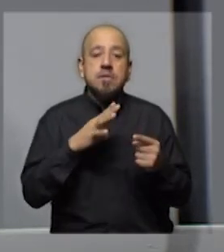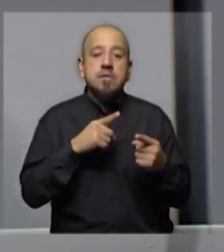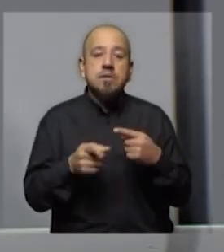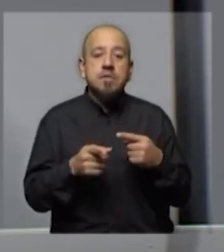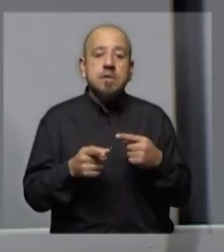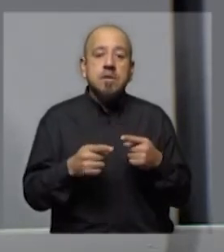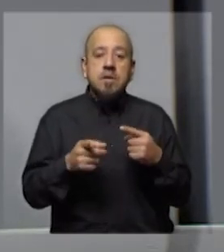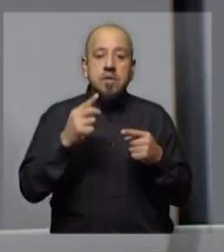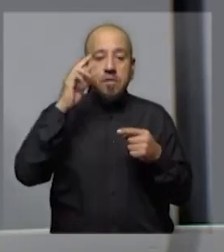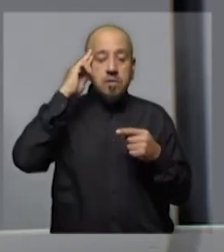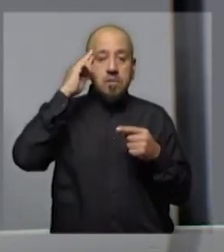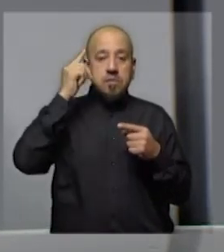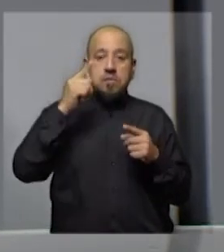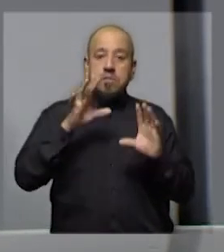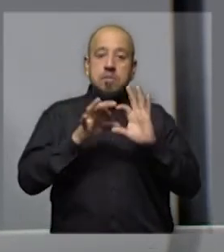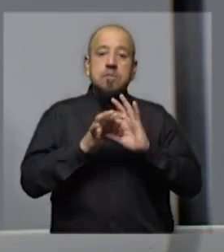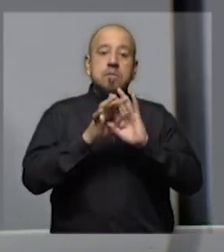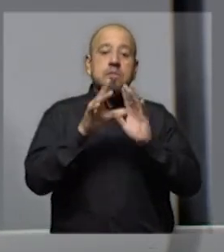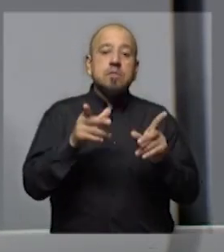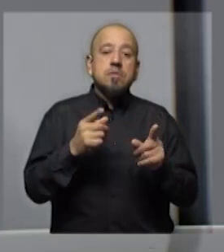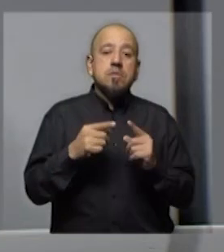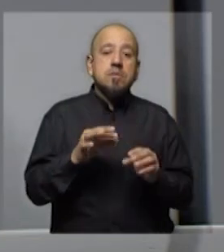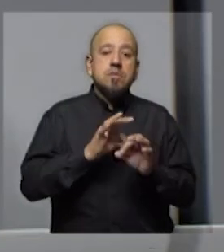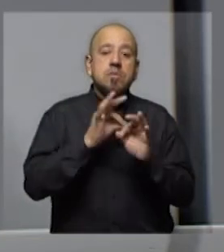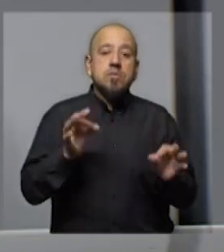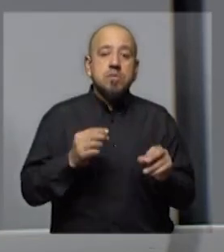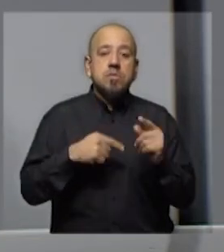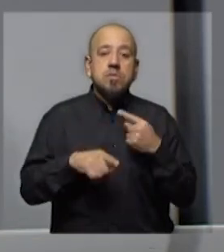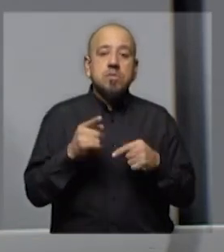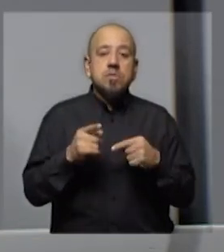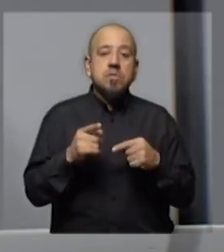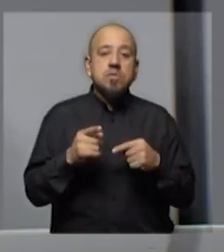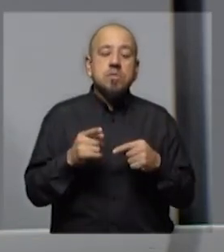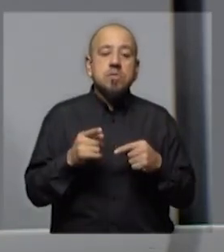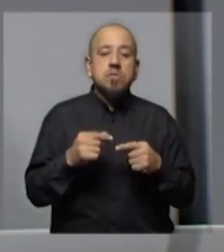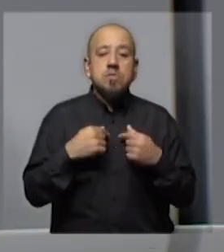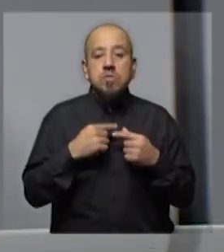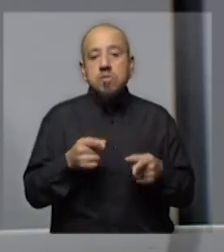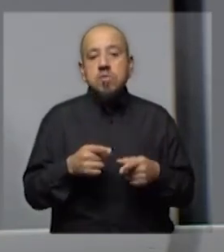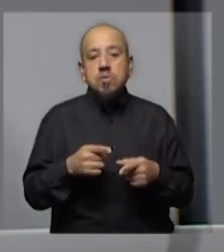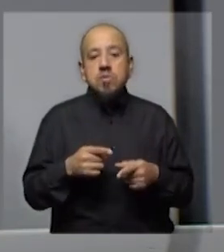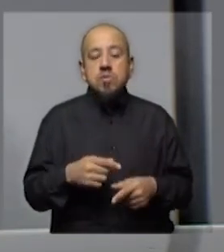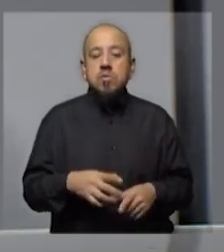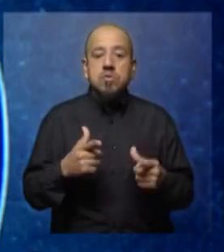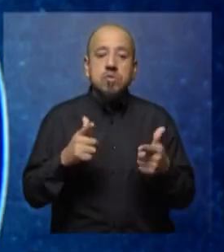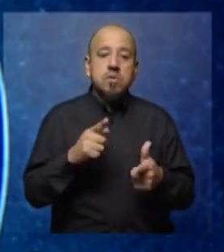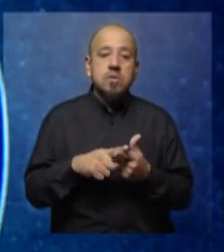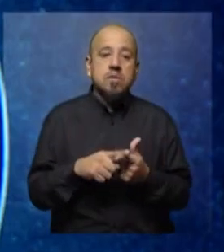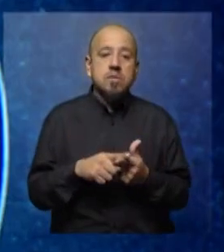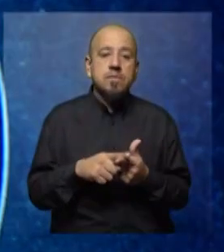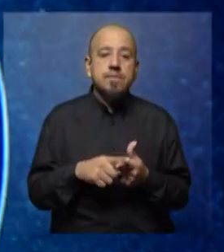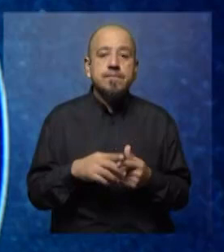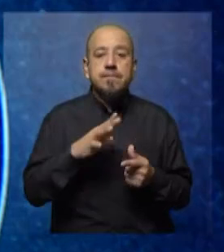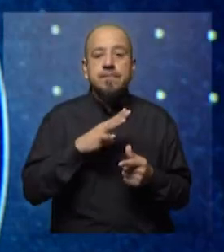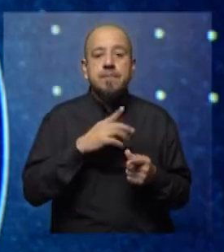cuestión ahí en el razonamiento democrático que estaría fallando o que la simplificación seguro que no nos va a llevar a caminos muy ricos allí